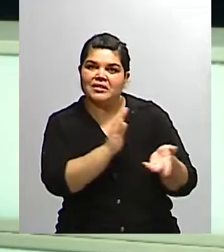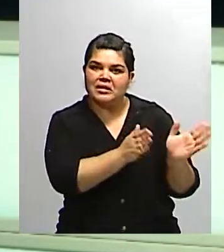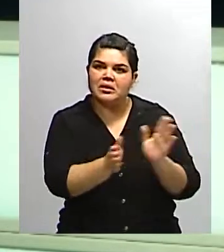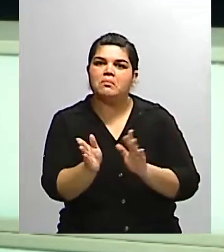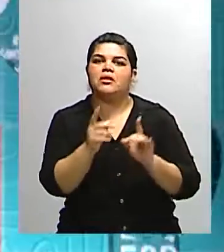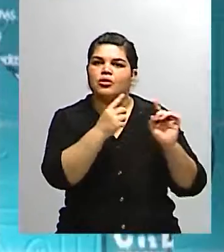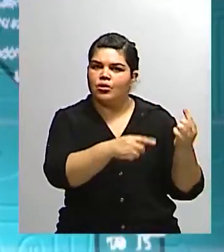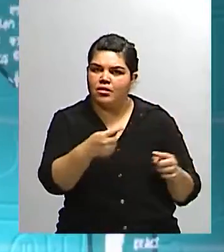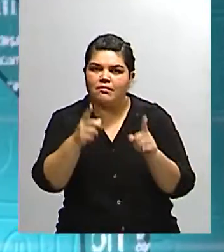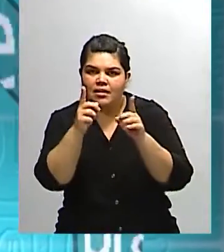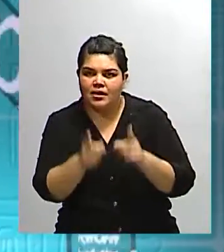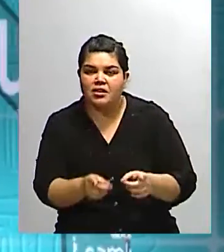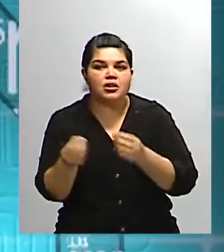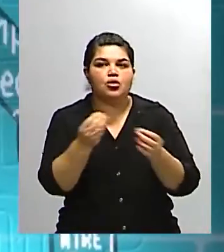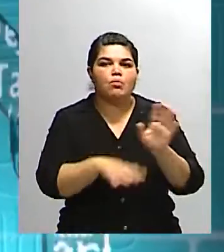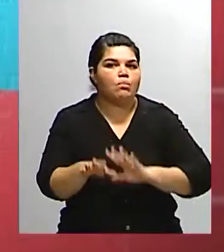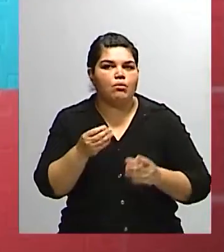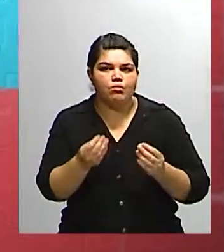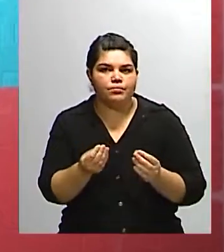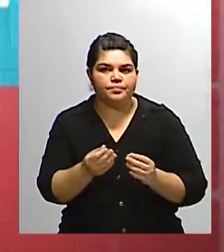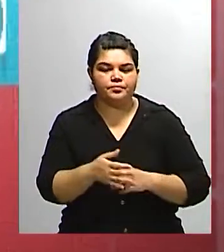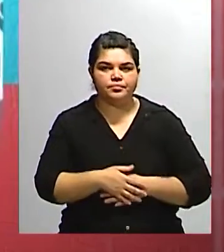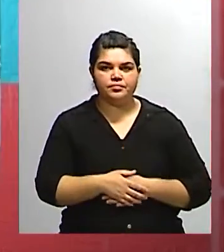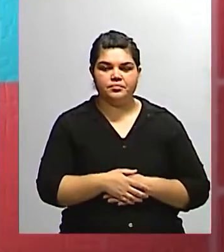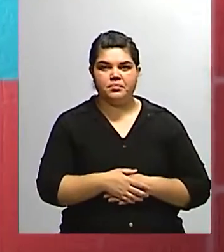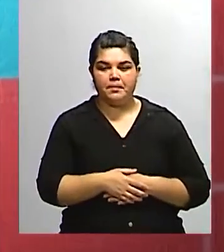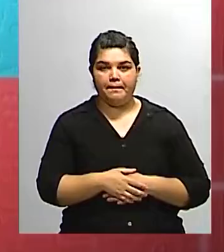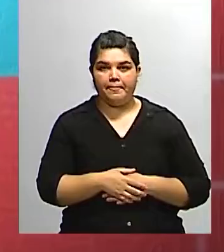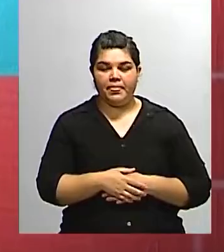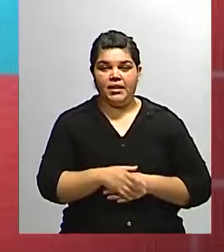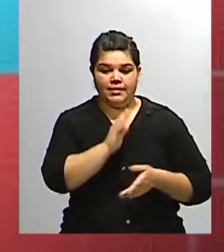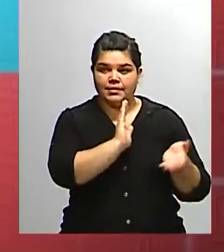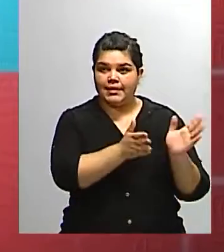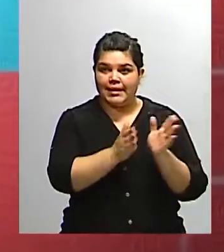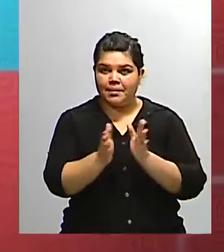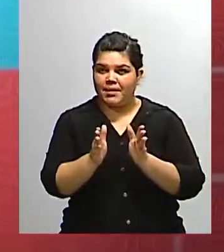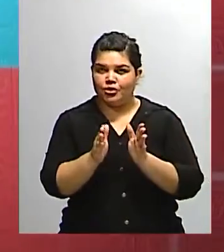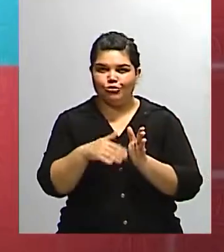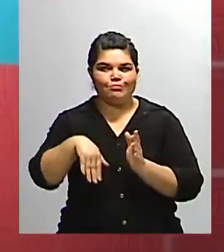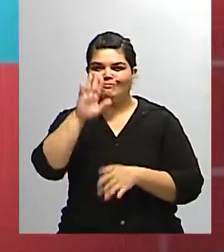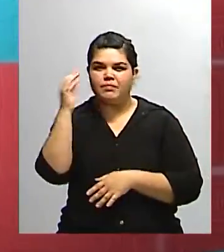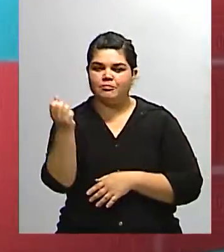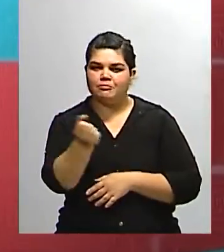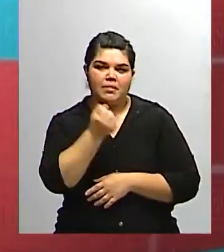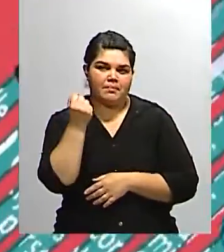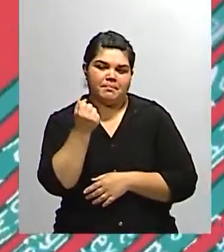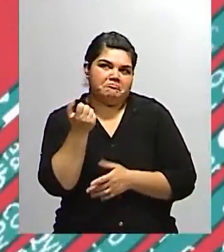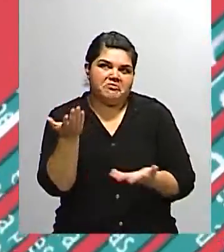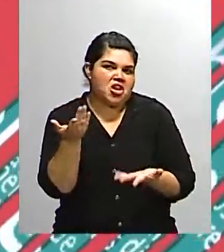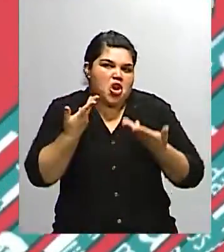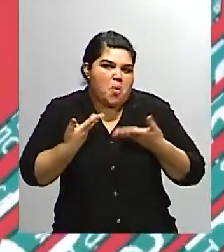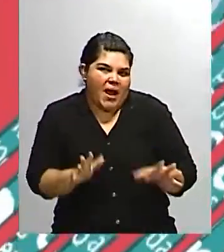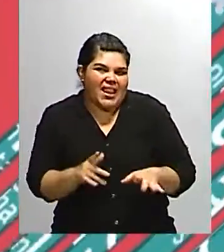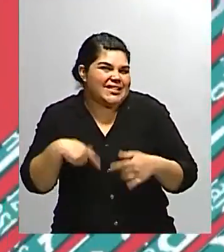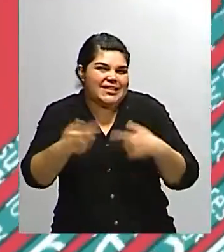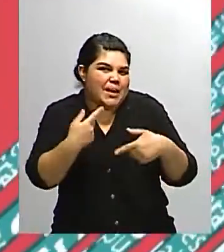¿no? Sí, tal cual. El tratamiento estándar clásico es, bueno, primero